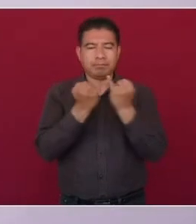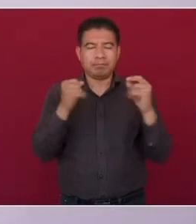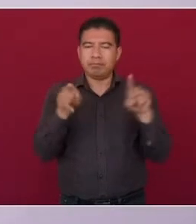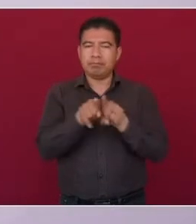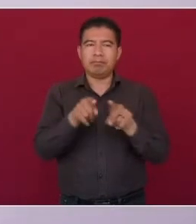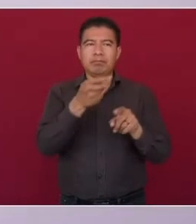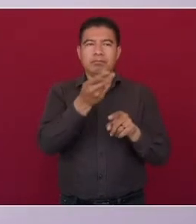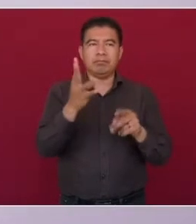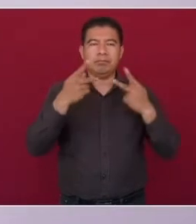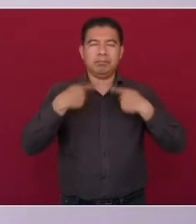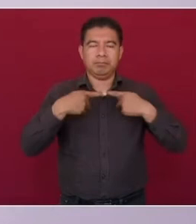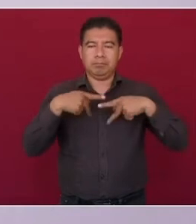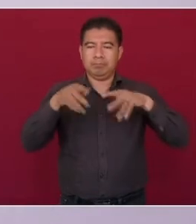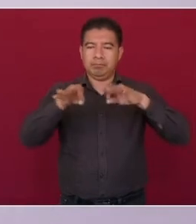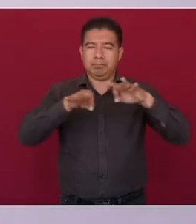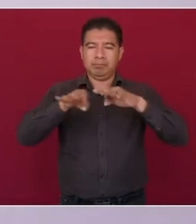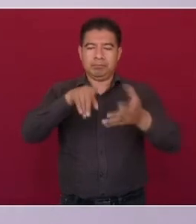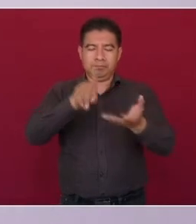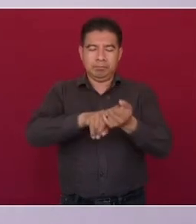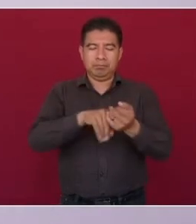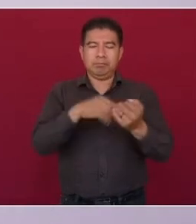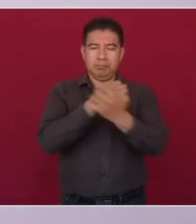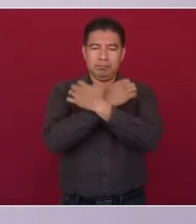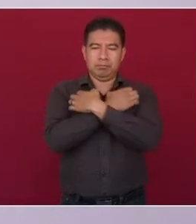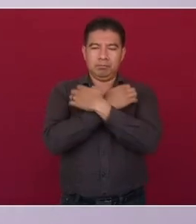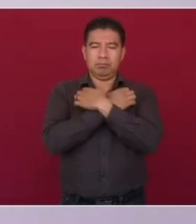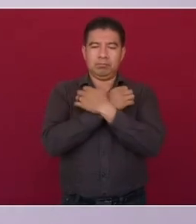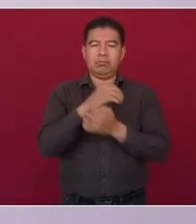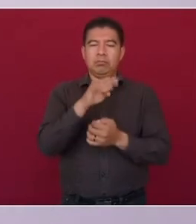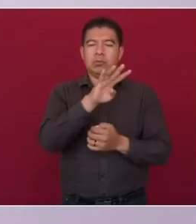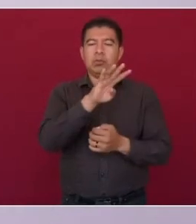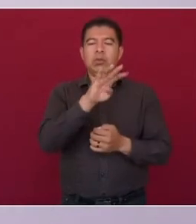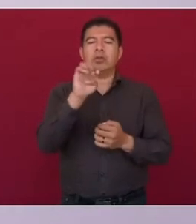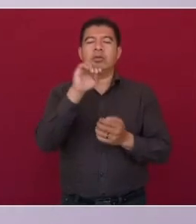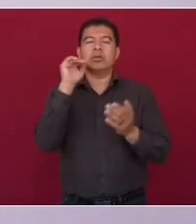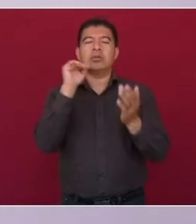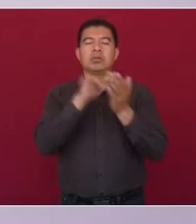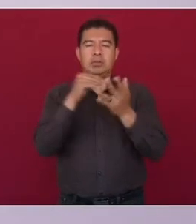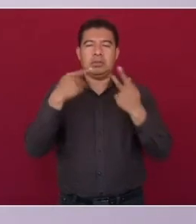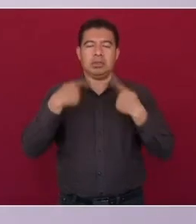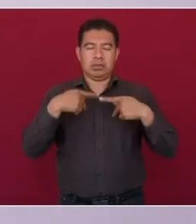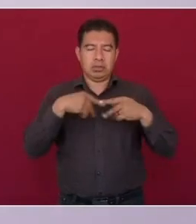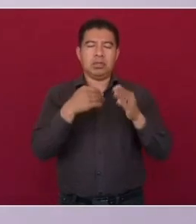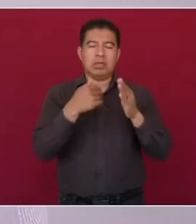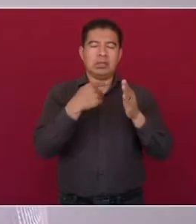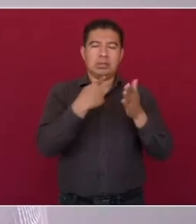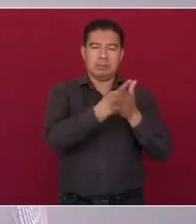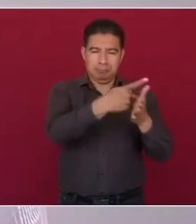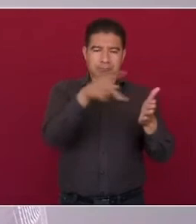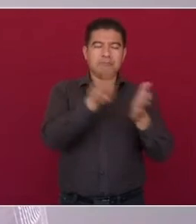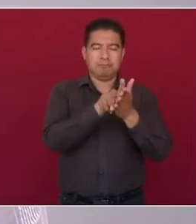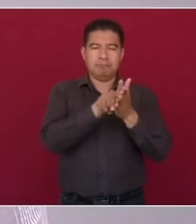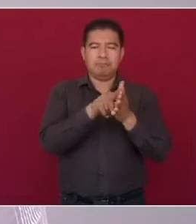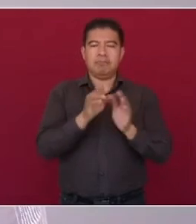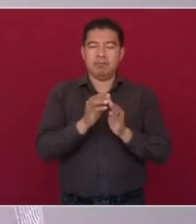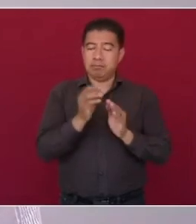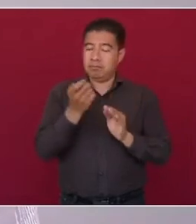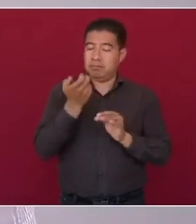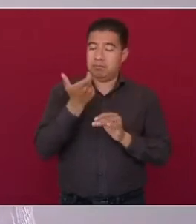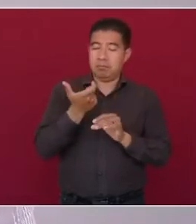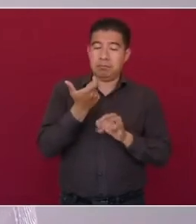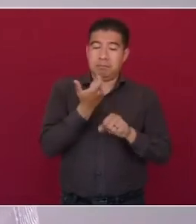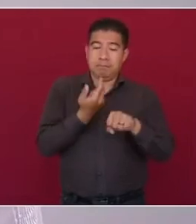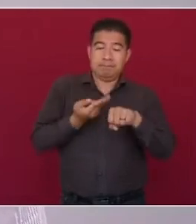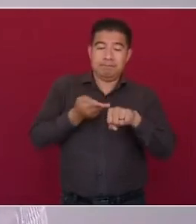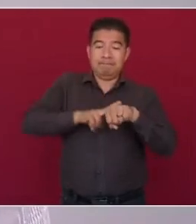a 400,000 trabajadores de este sector. Se aumentaron los sueldos a